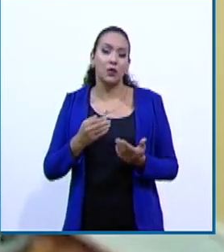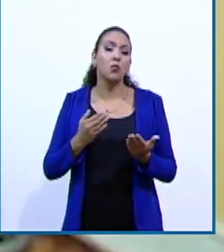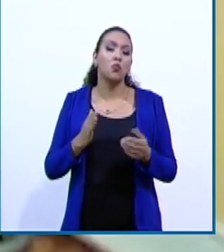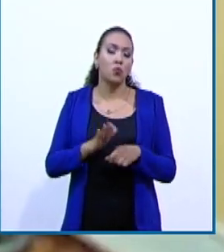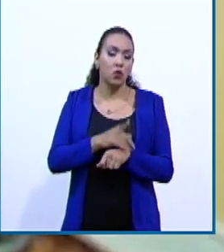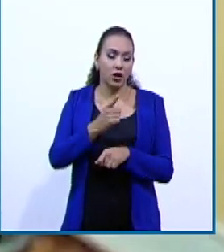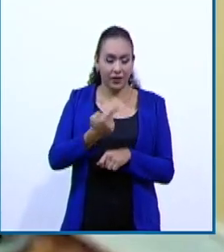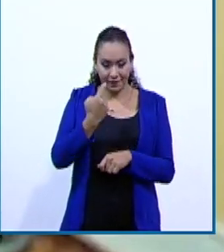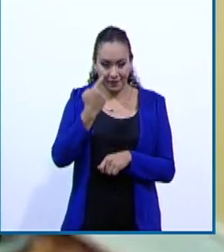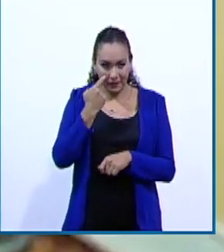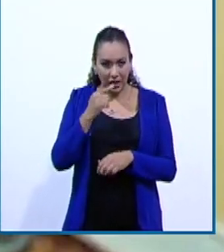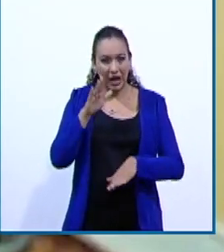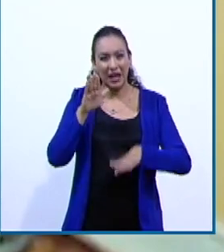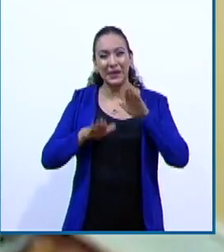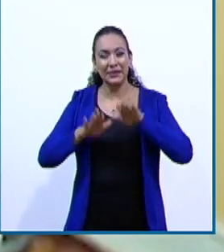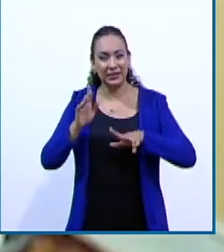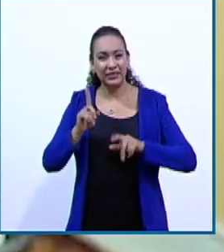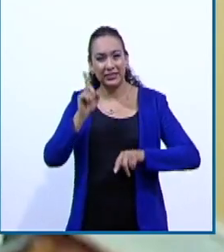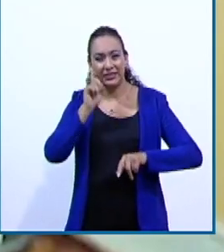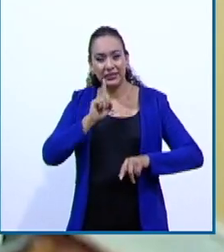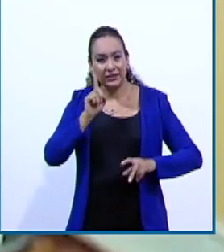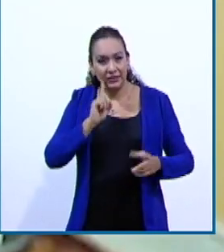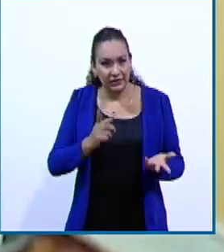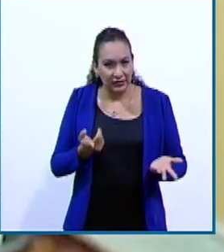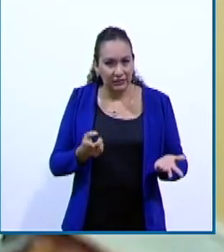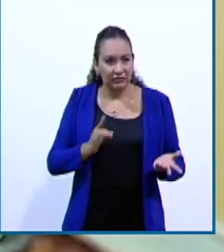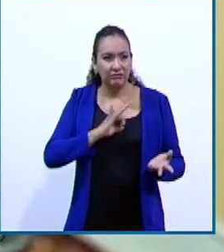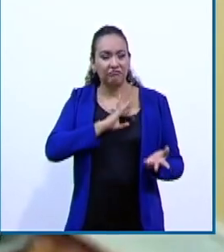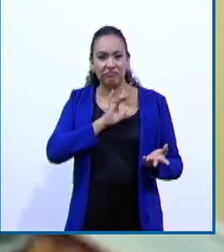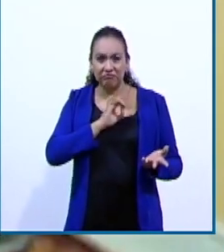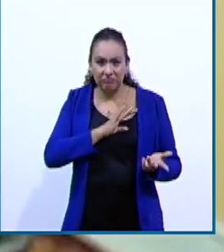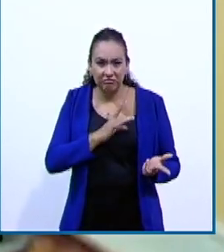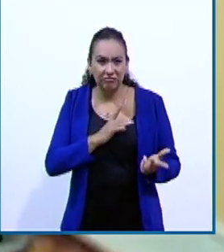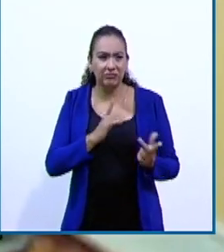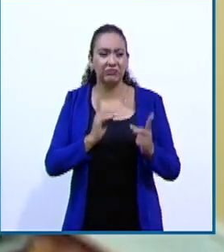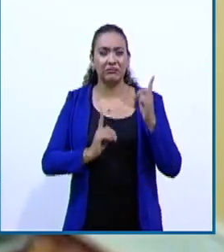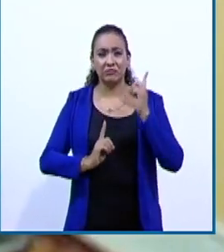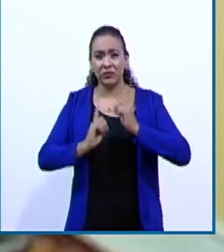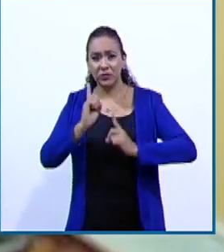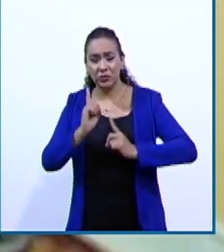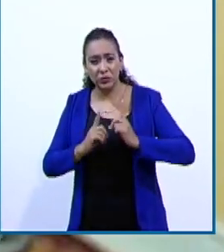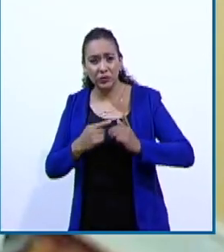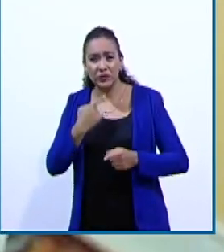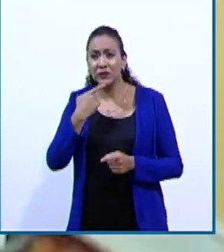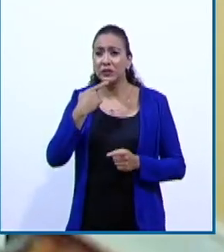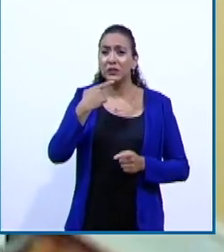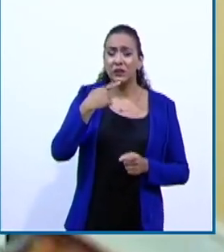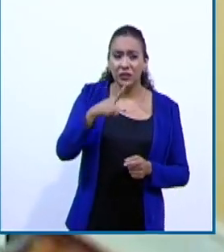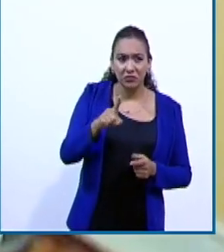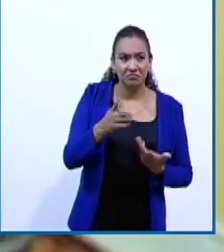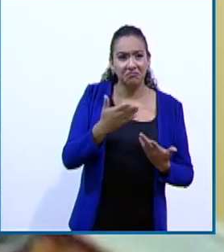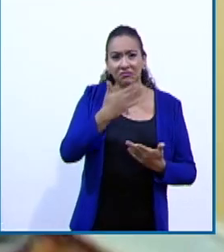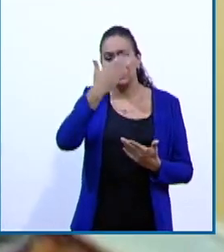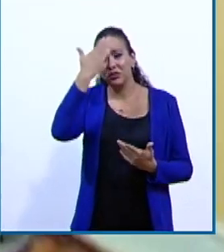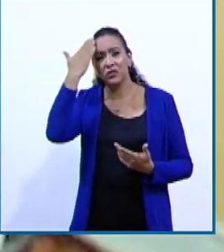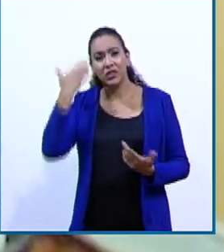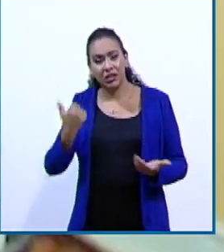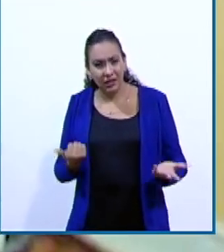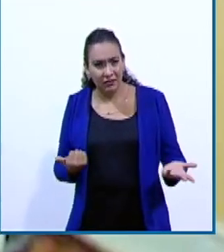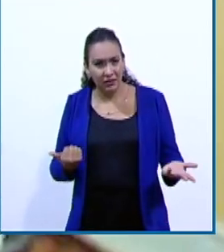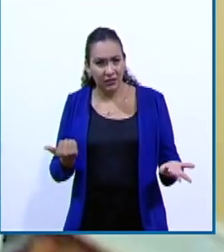la reticencia que muchas veces tienen las víctimas a presentar denuncia, sobre